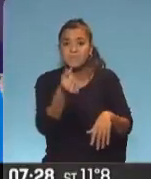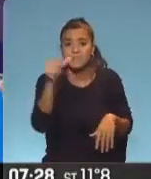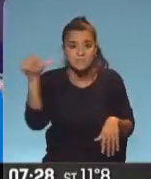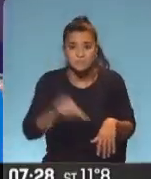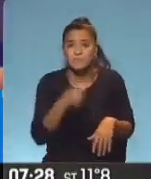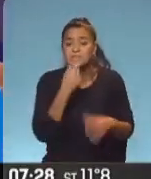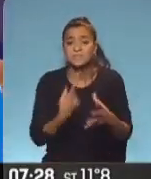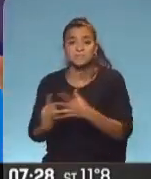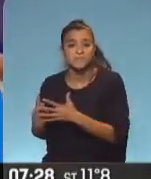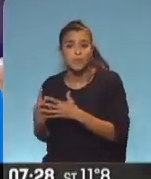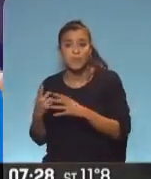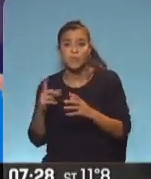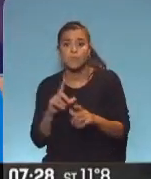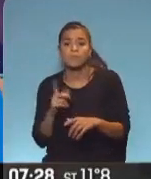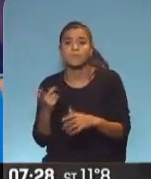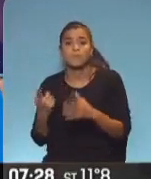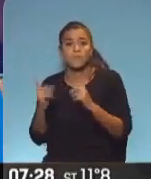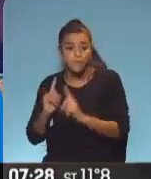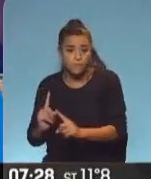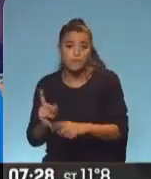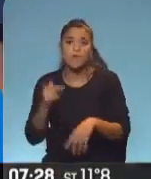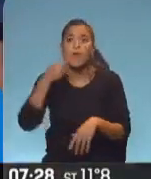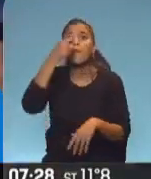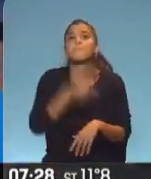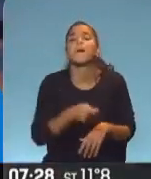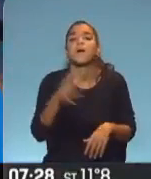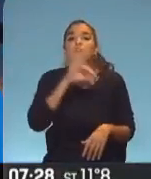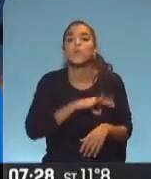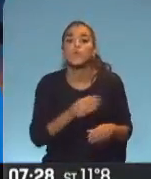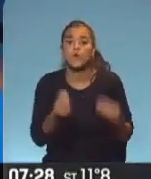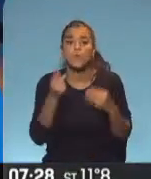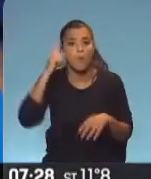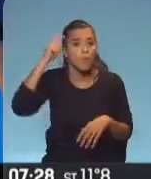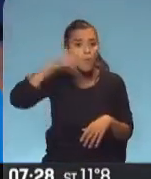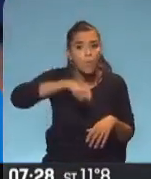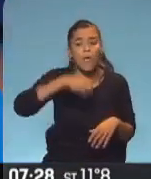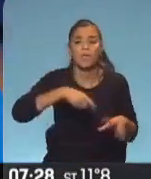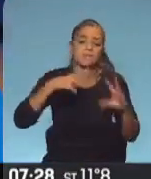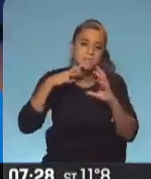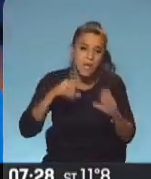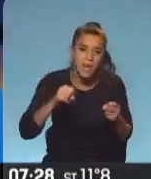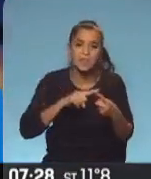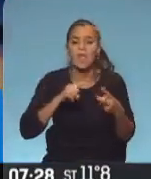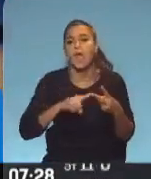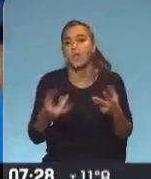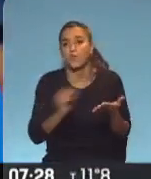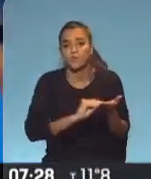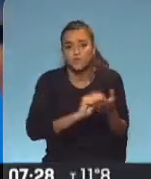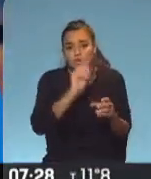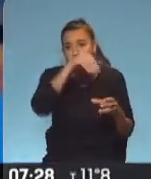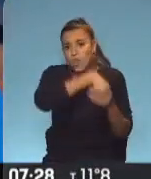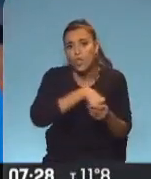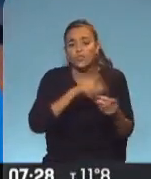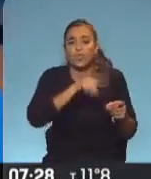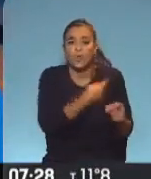la cuarentena no hay manera de pagar sueldos en la justicia? No hay manera de pagar sueldos a los jueces, secretarios, a los funcionarios del Poder